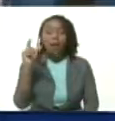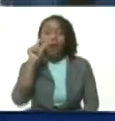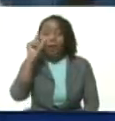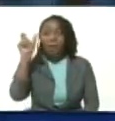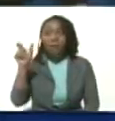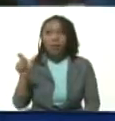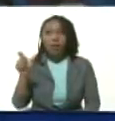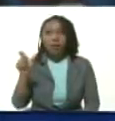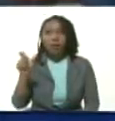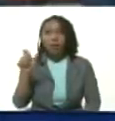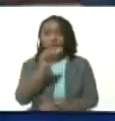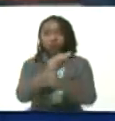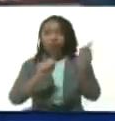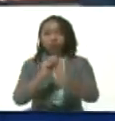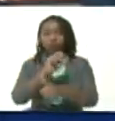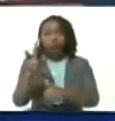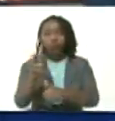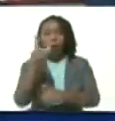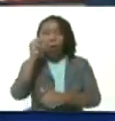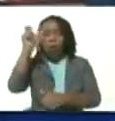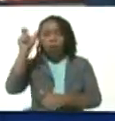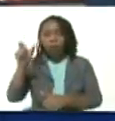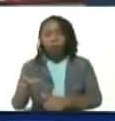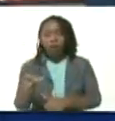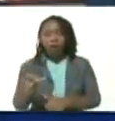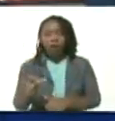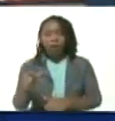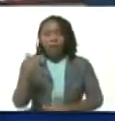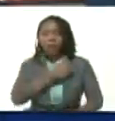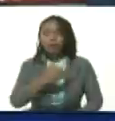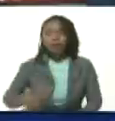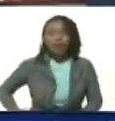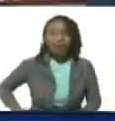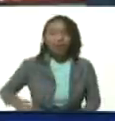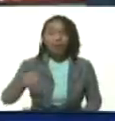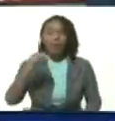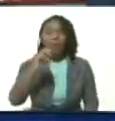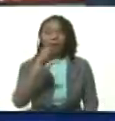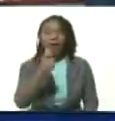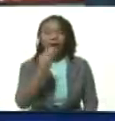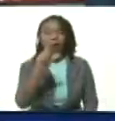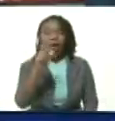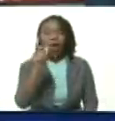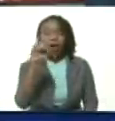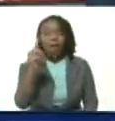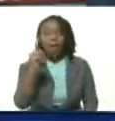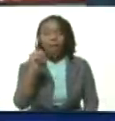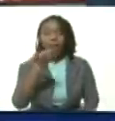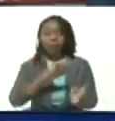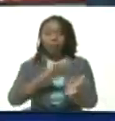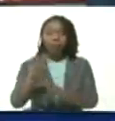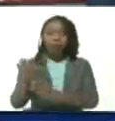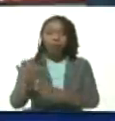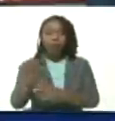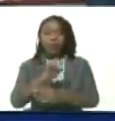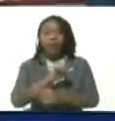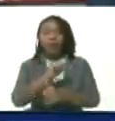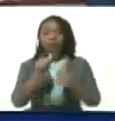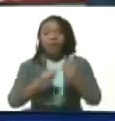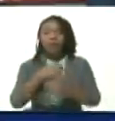Vega, viceministro. Rodrigo López, presidente de Megalab. Franklin Rivero, vocero de los